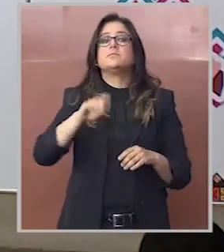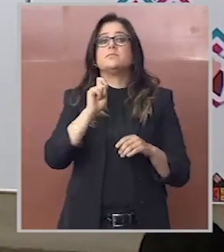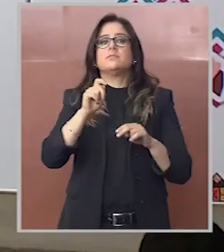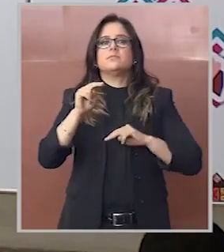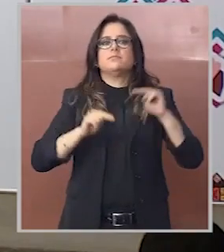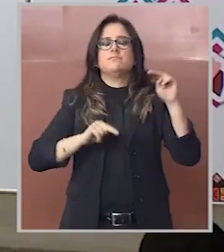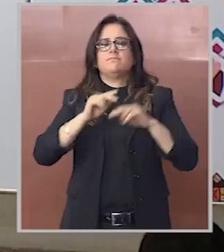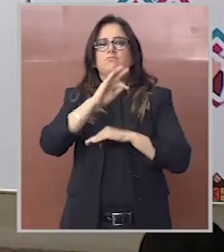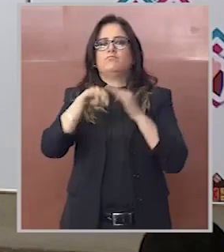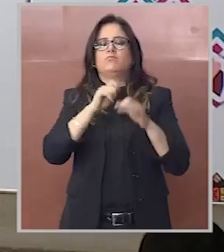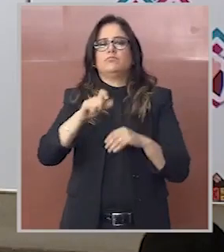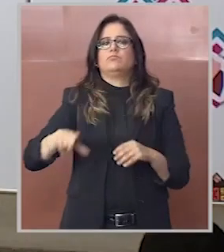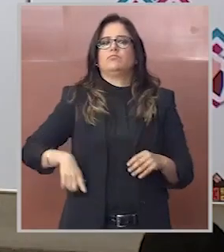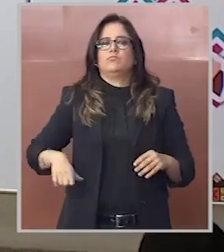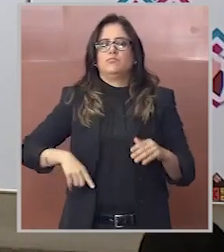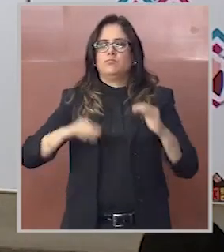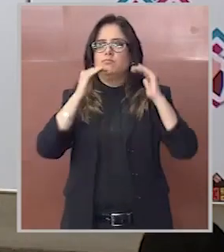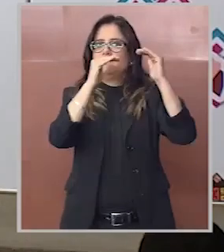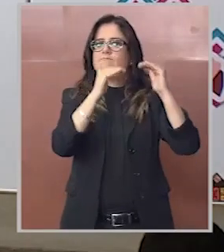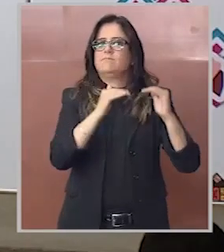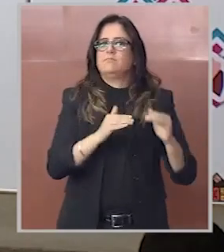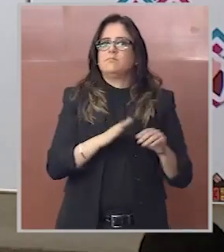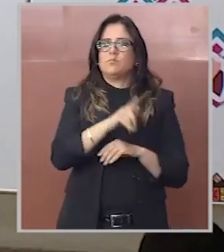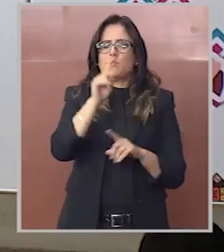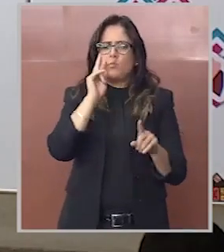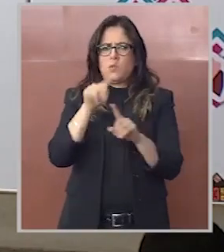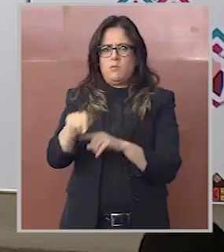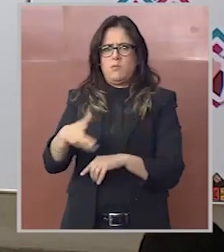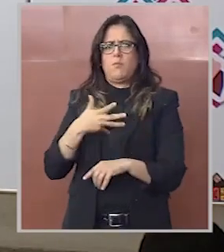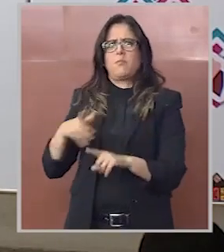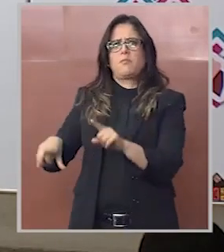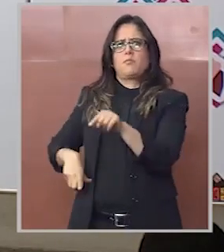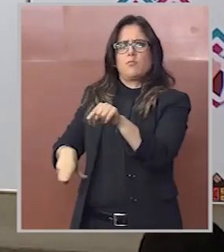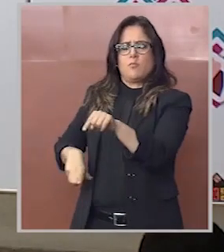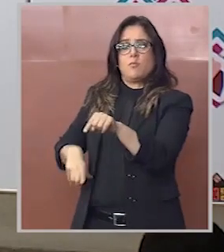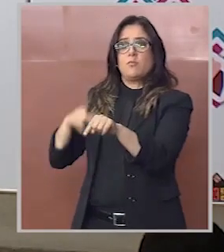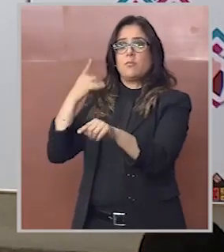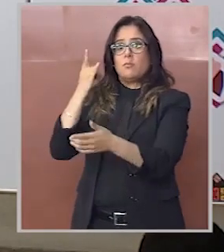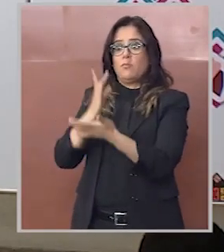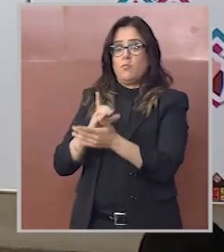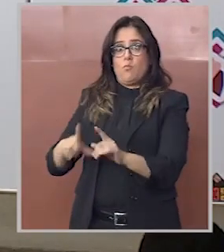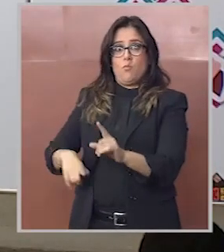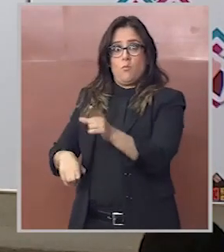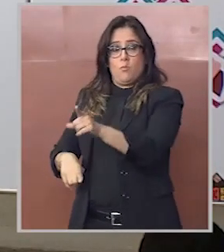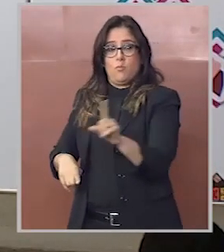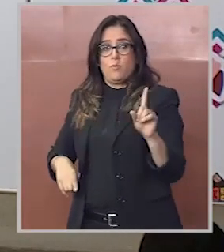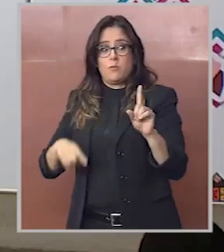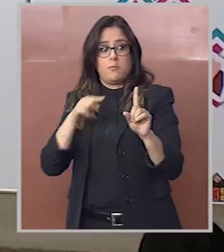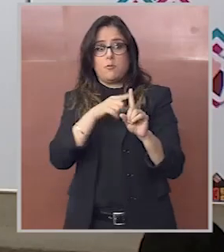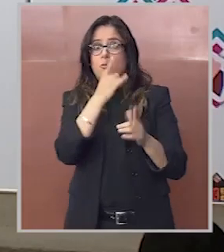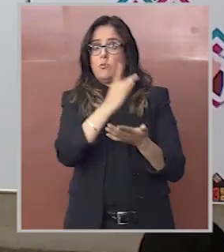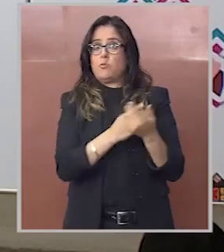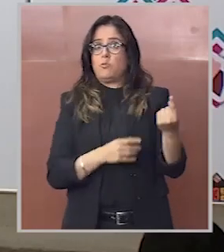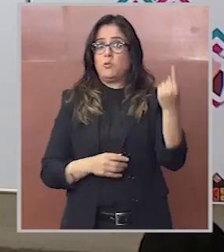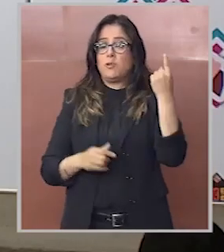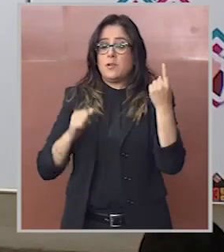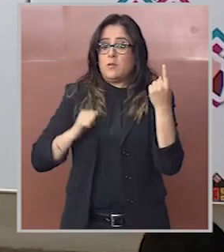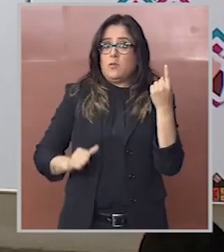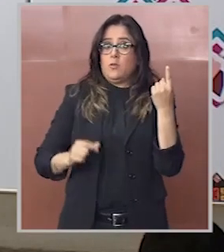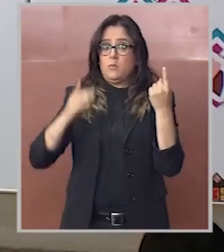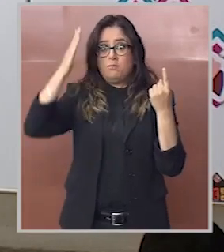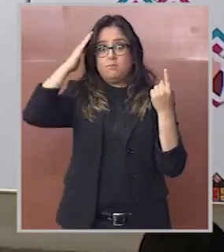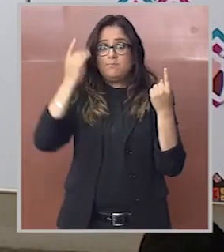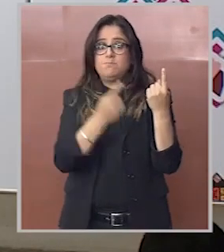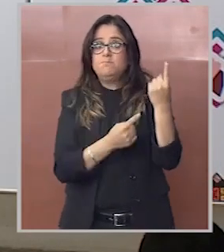al estado y el estado no es solo un ente no es solo una una autoridad sino son todo el conjunto de autoridades y eso muchas